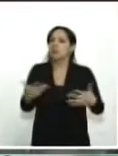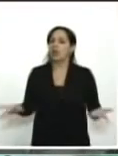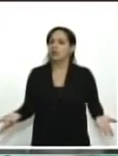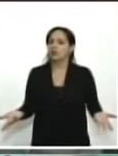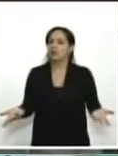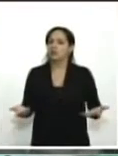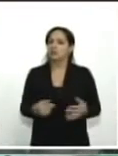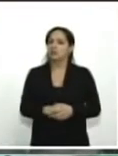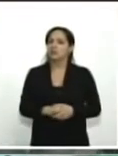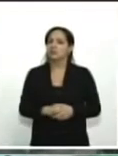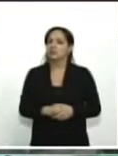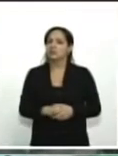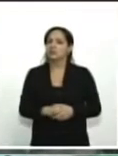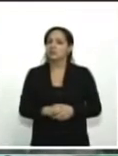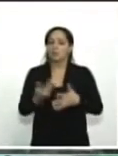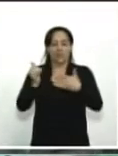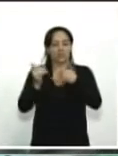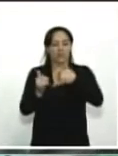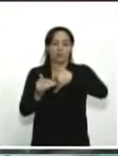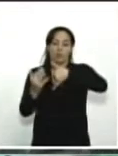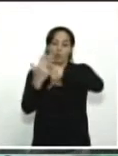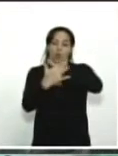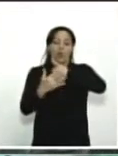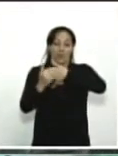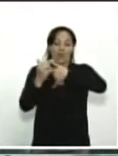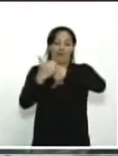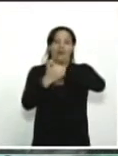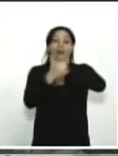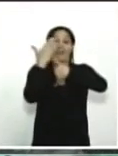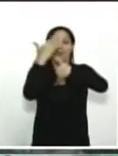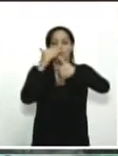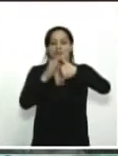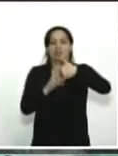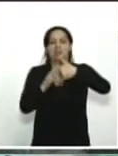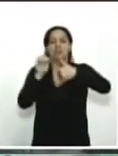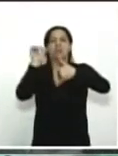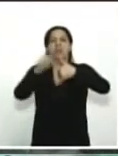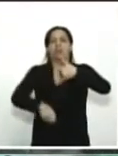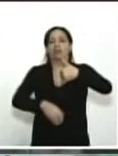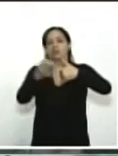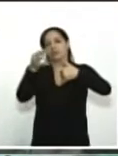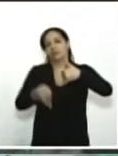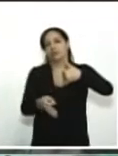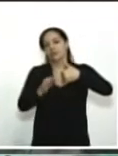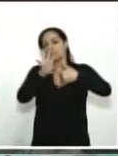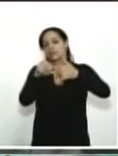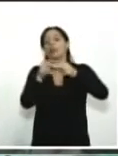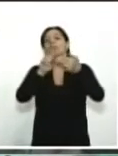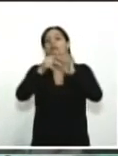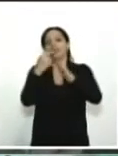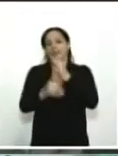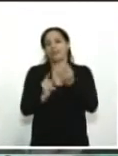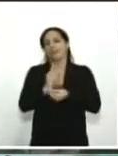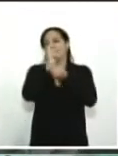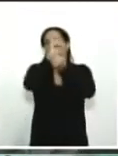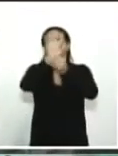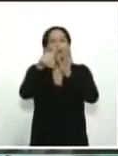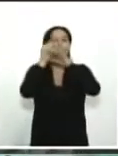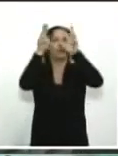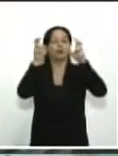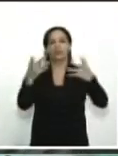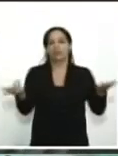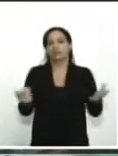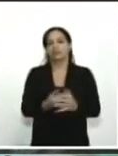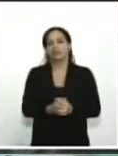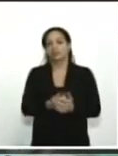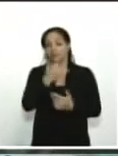del país. Y esto se ve reflejado en todos los temas de política de acciones concretas. Si no existe